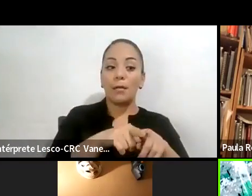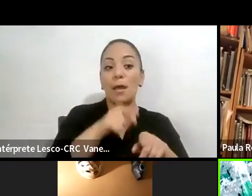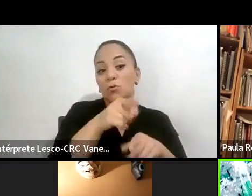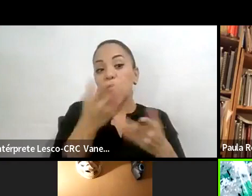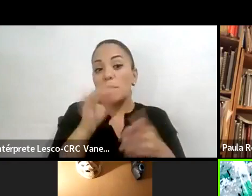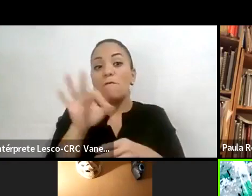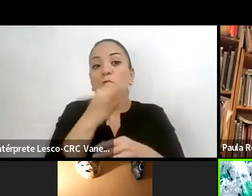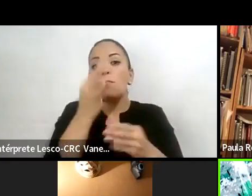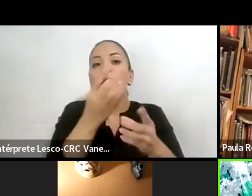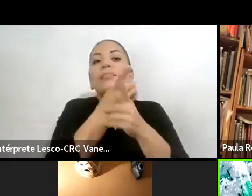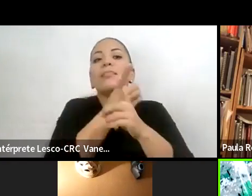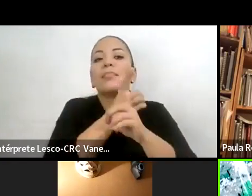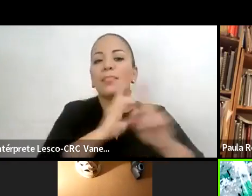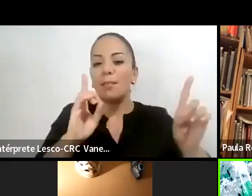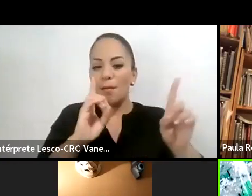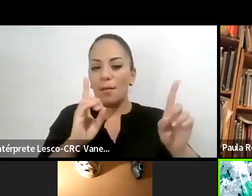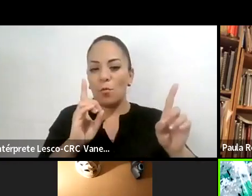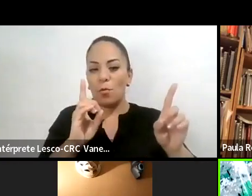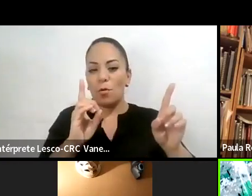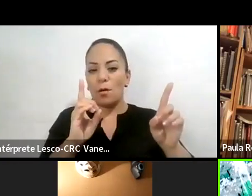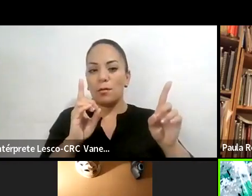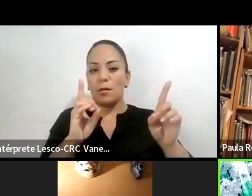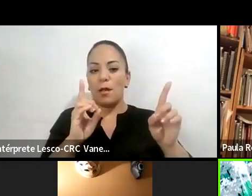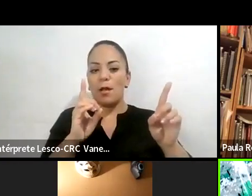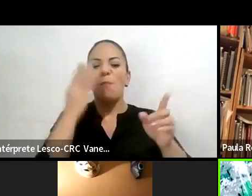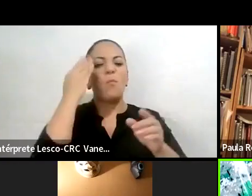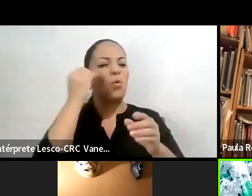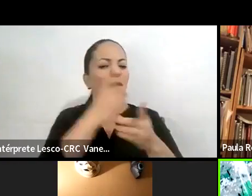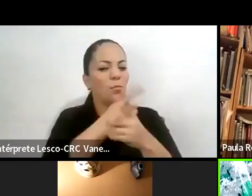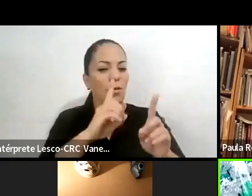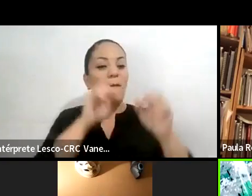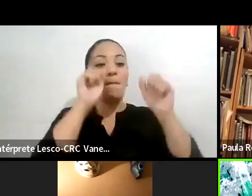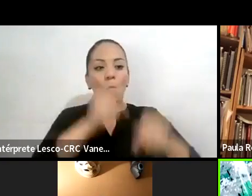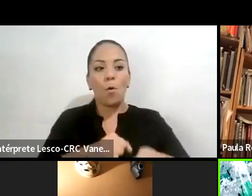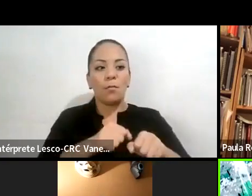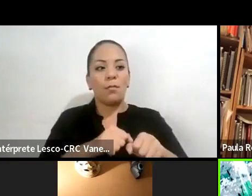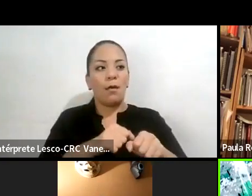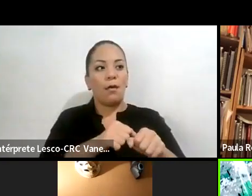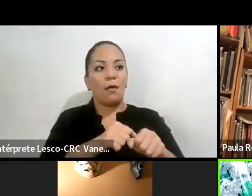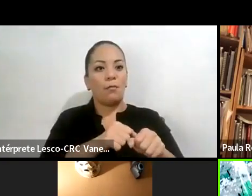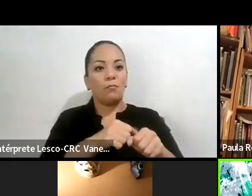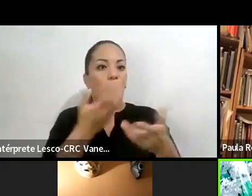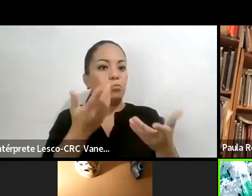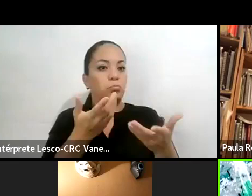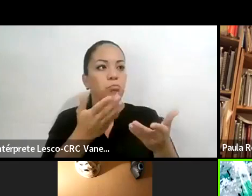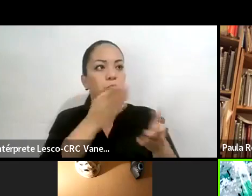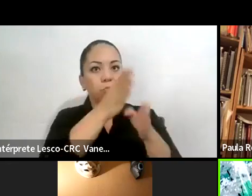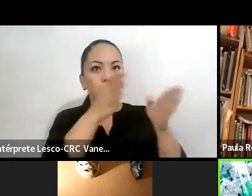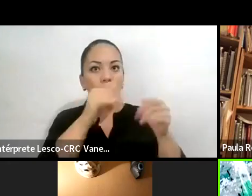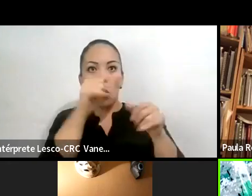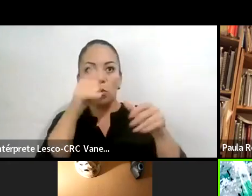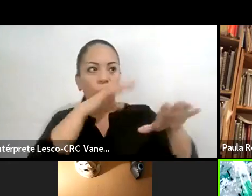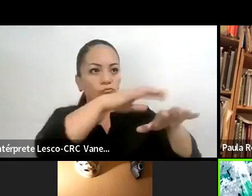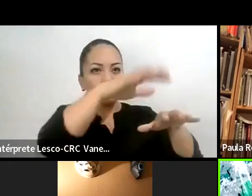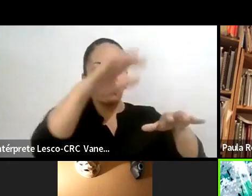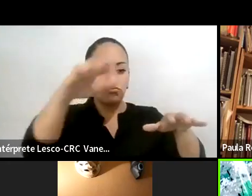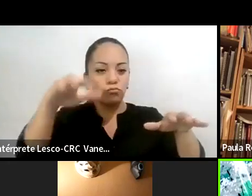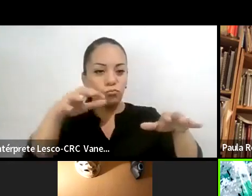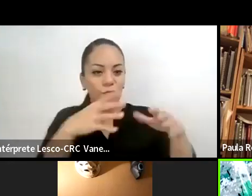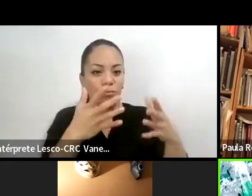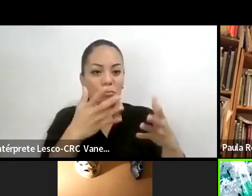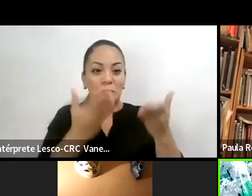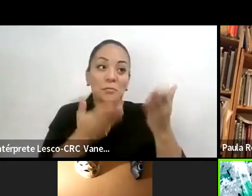en el sentido de que puede llegar a zonas y poblaciones que de otras maneras podría ser un poco